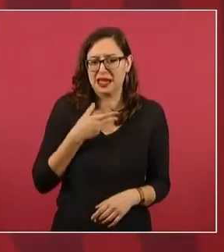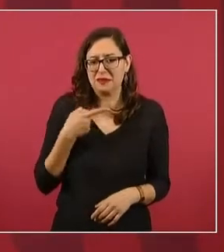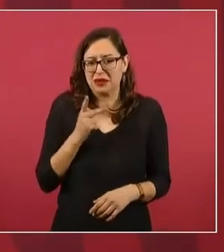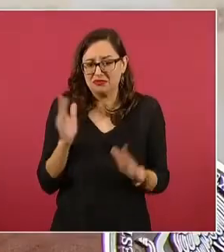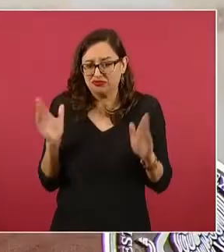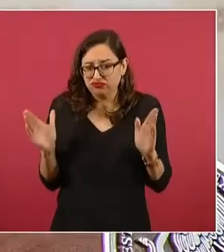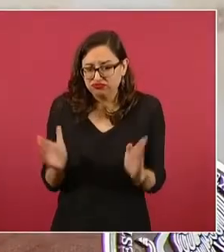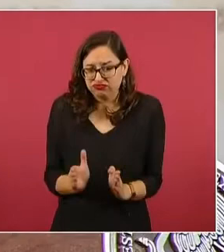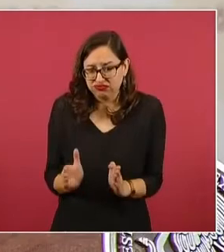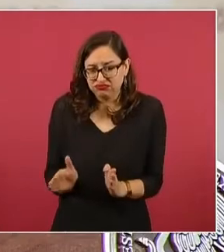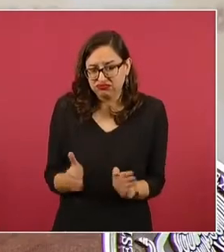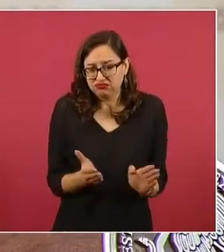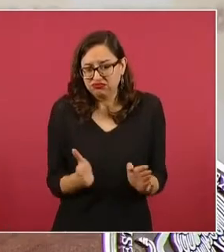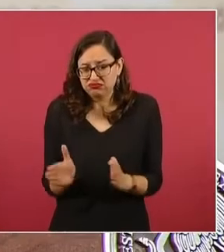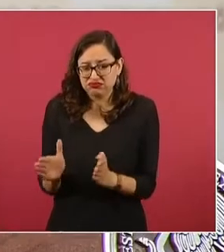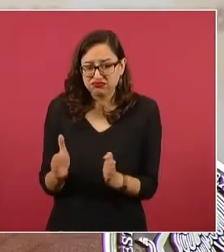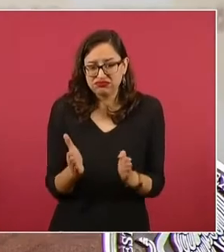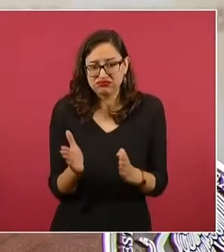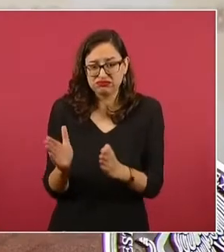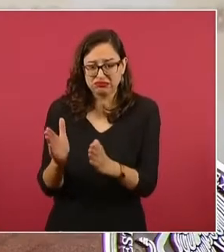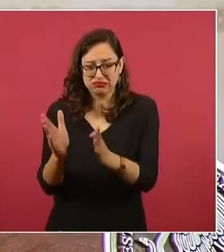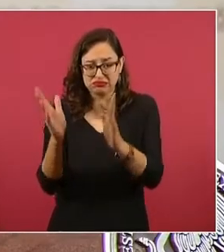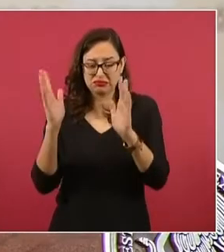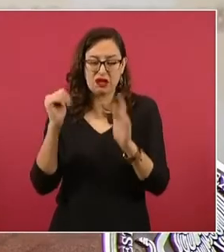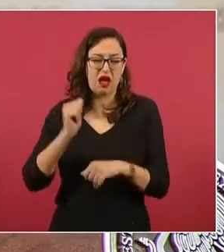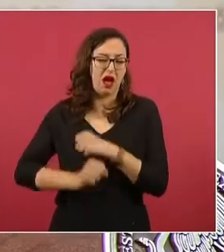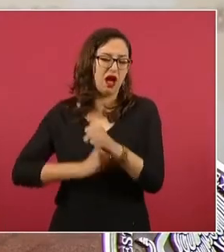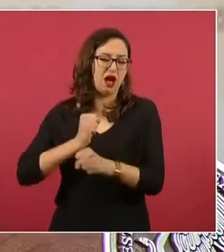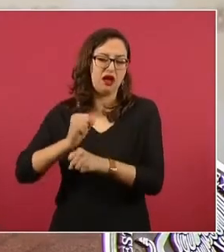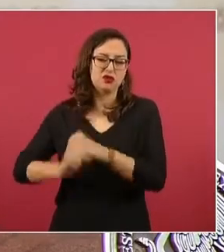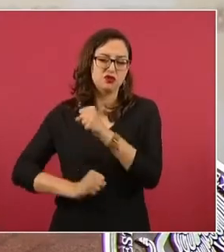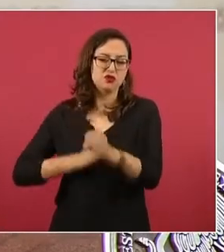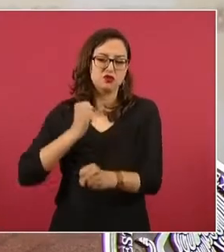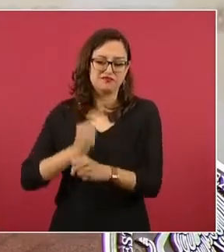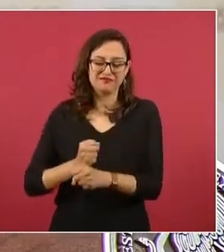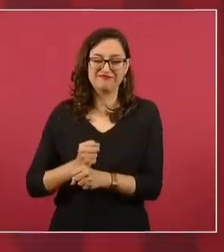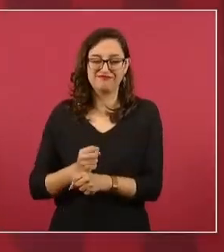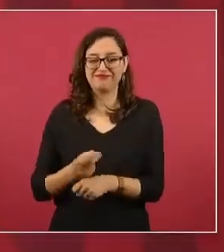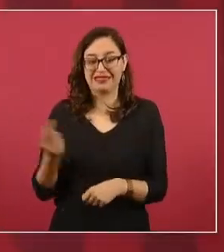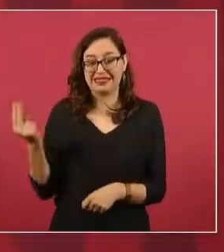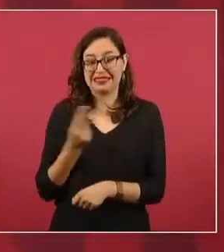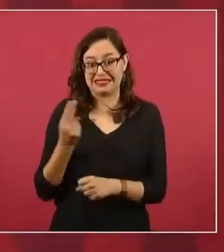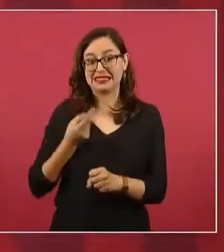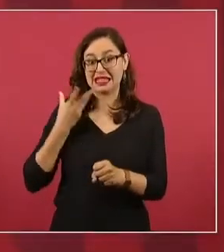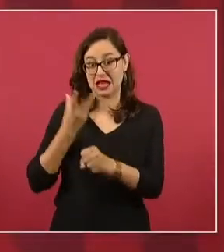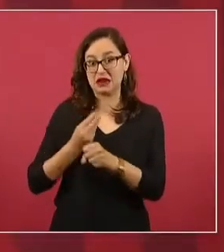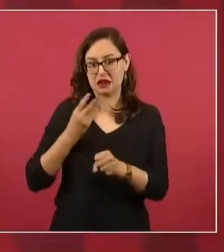angosta que ha existido siempre, pero hace falta una